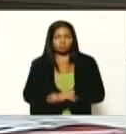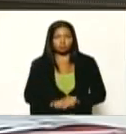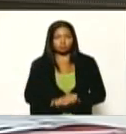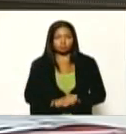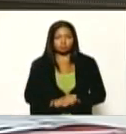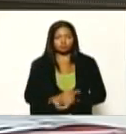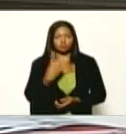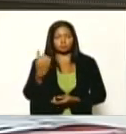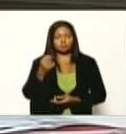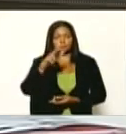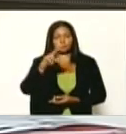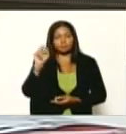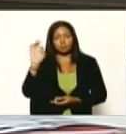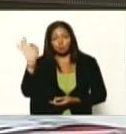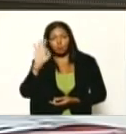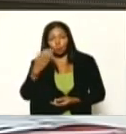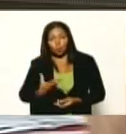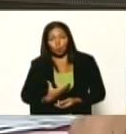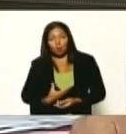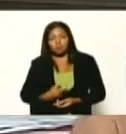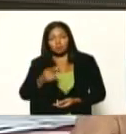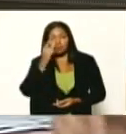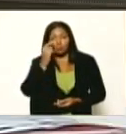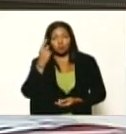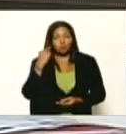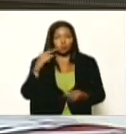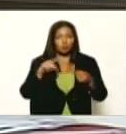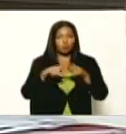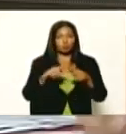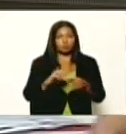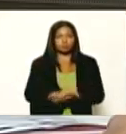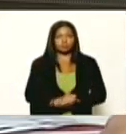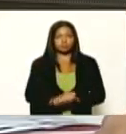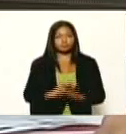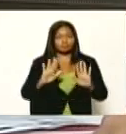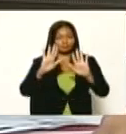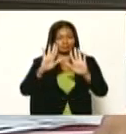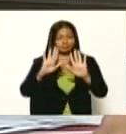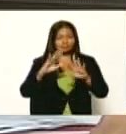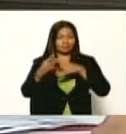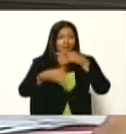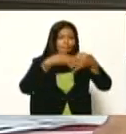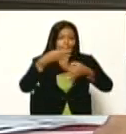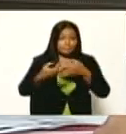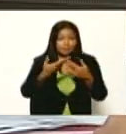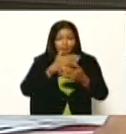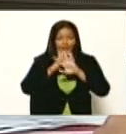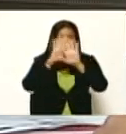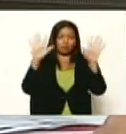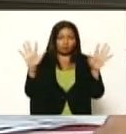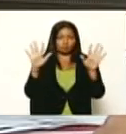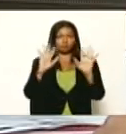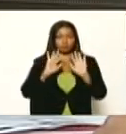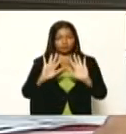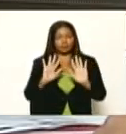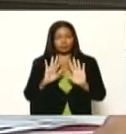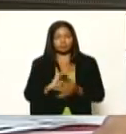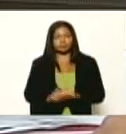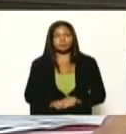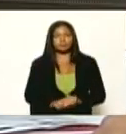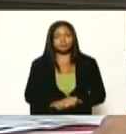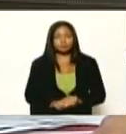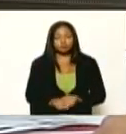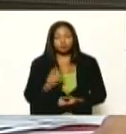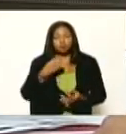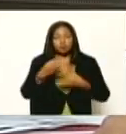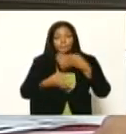el 30% de los señores alcaldes o alcaldesas. Barajea eso otra vez. Me explico. Ajá. Me explico. Cada uno